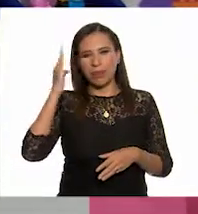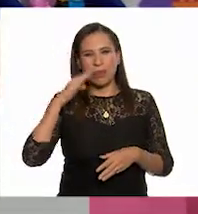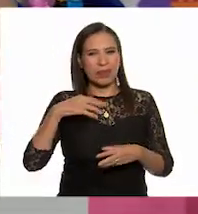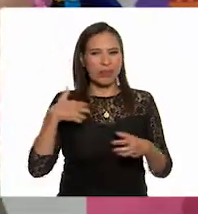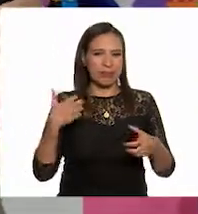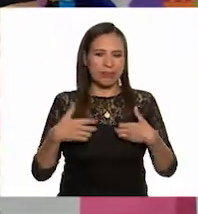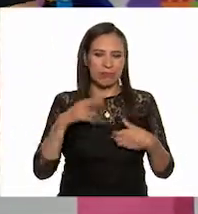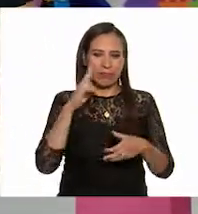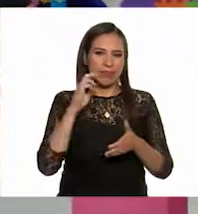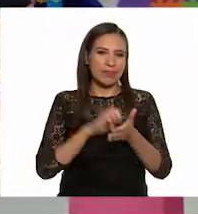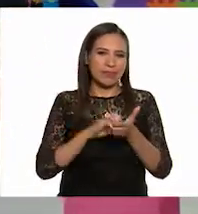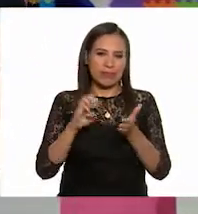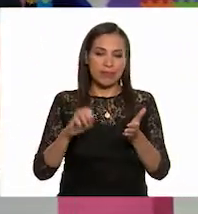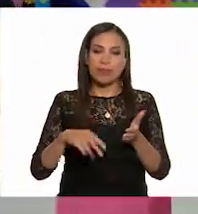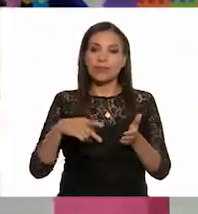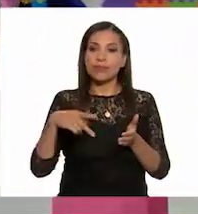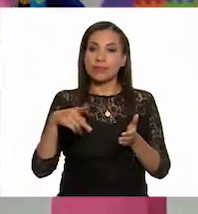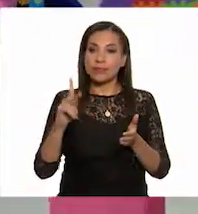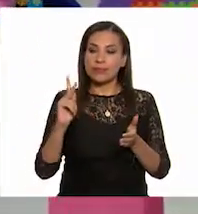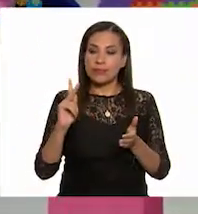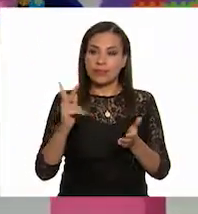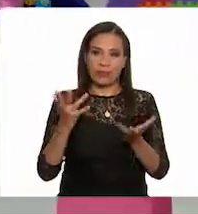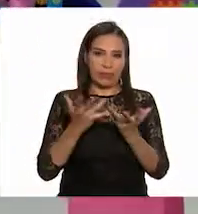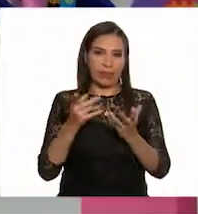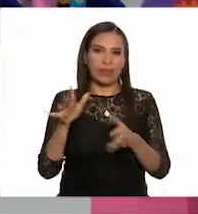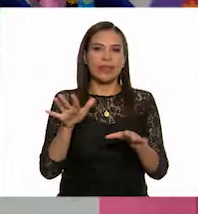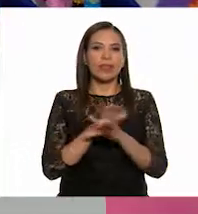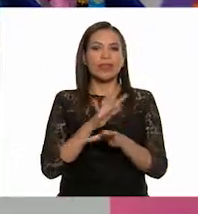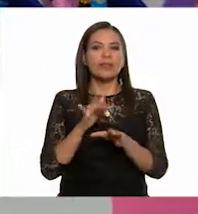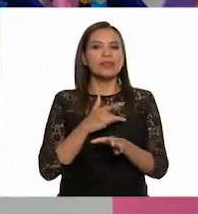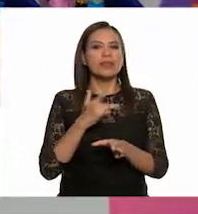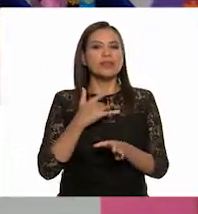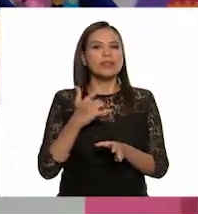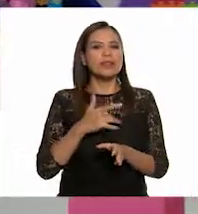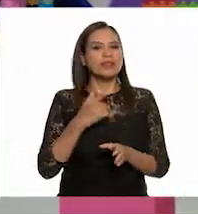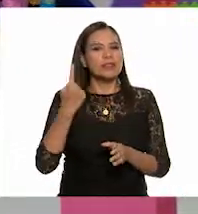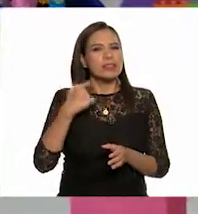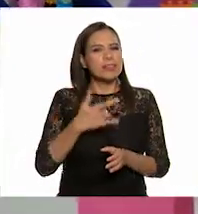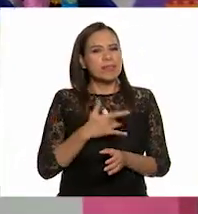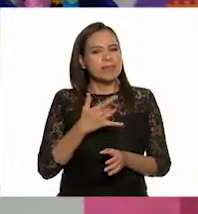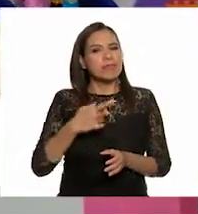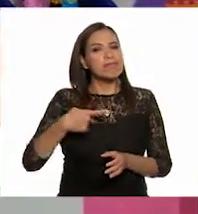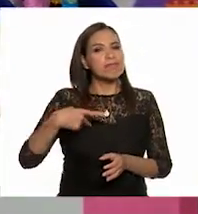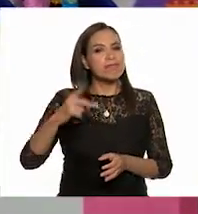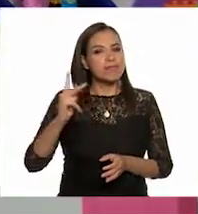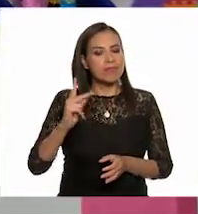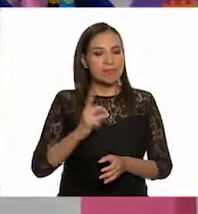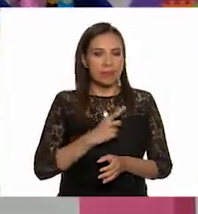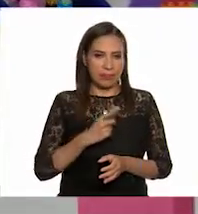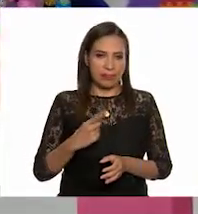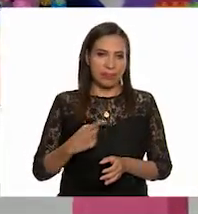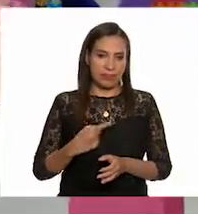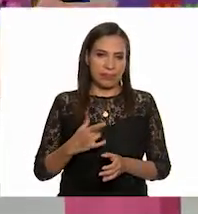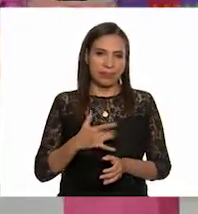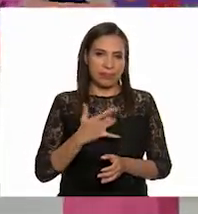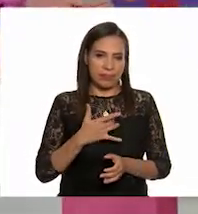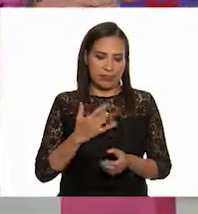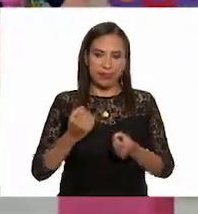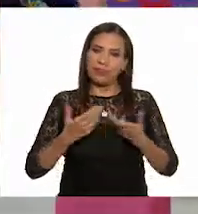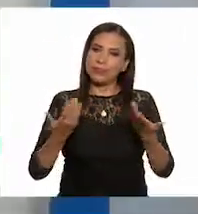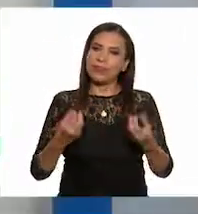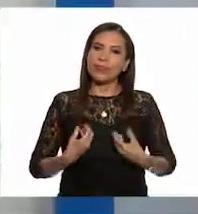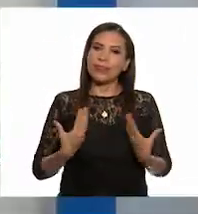este ejemplo. Pero, y hacen que se modifique nuestro estado de ánimo. Uh-huh. Pero hay que sí, como